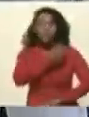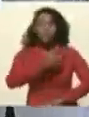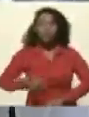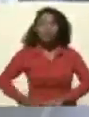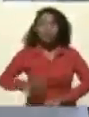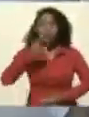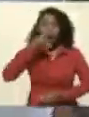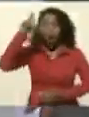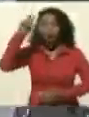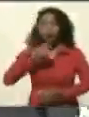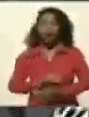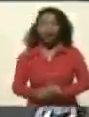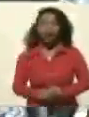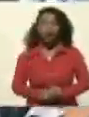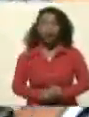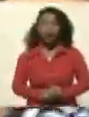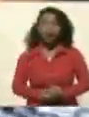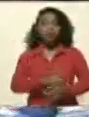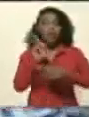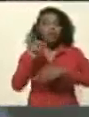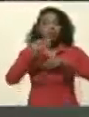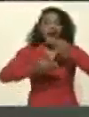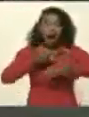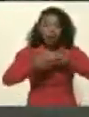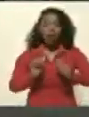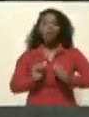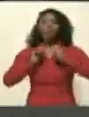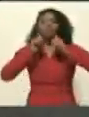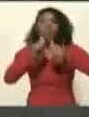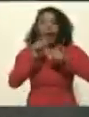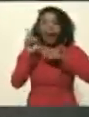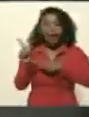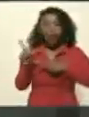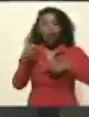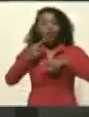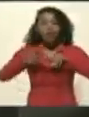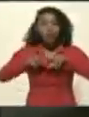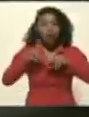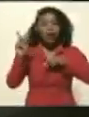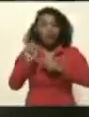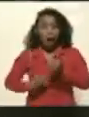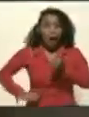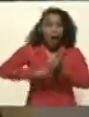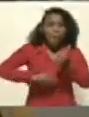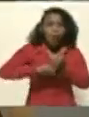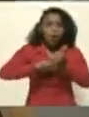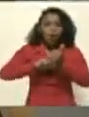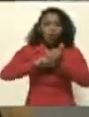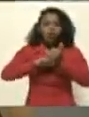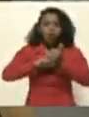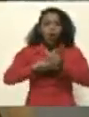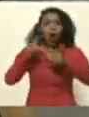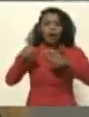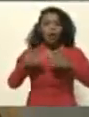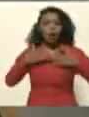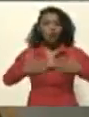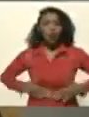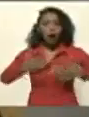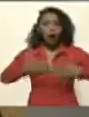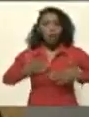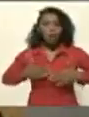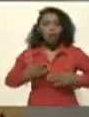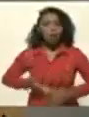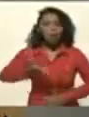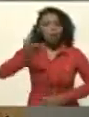república nicolás maduro ha sido iniciar con estos niños para reforzar su sistema inmunológico justamente